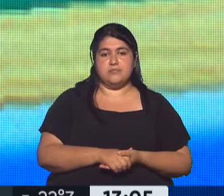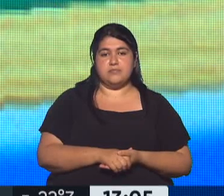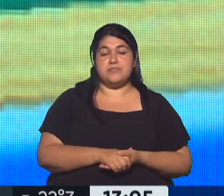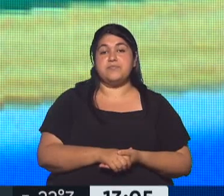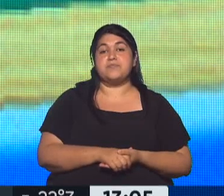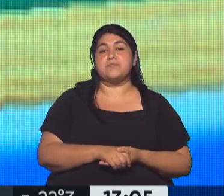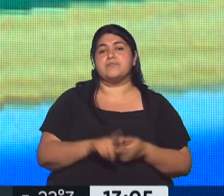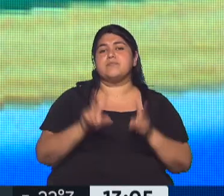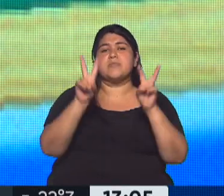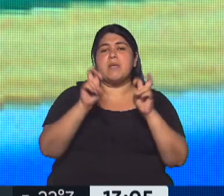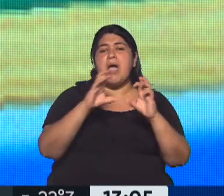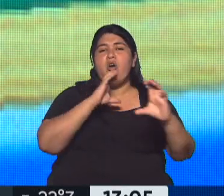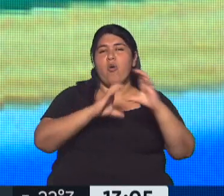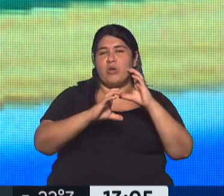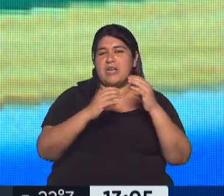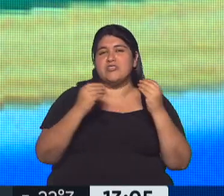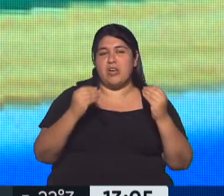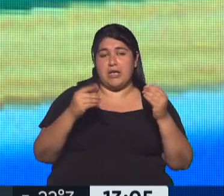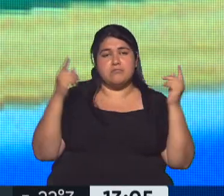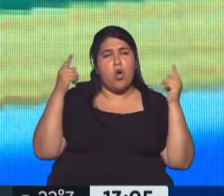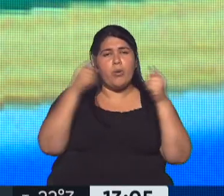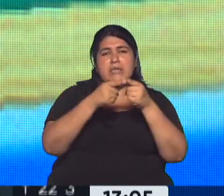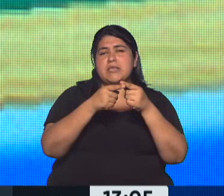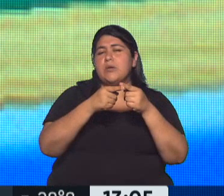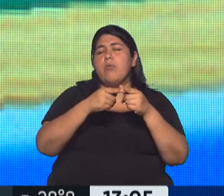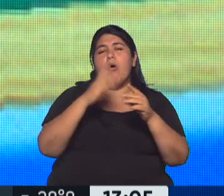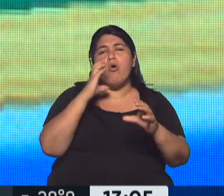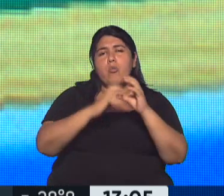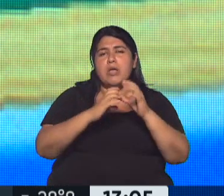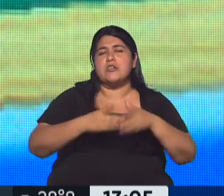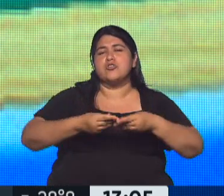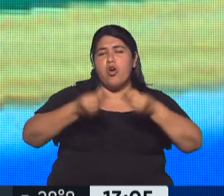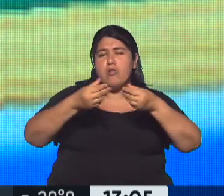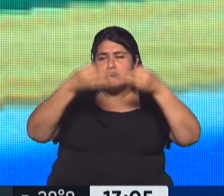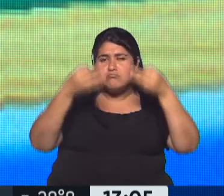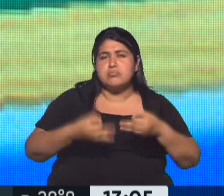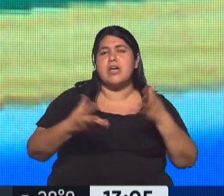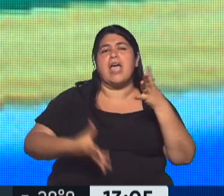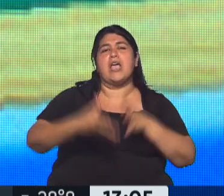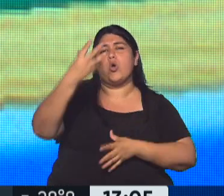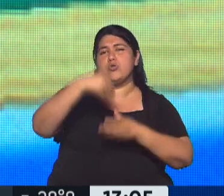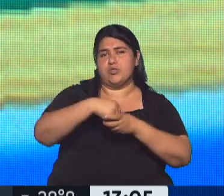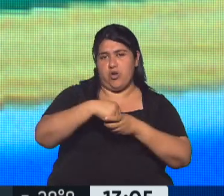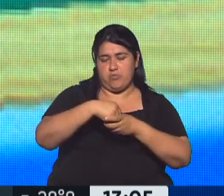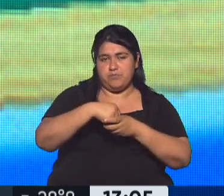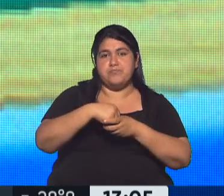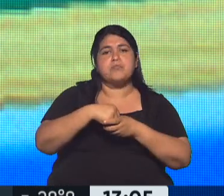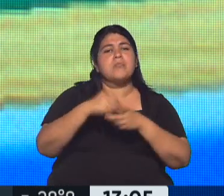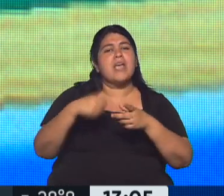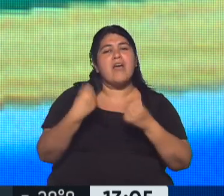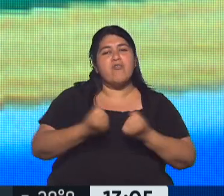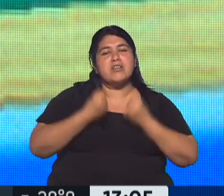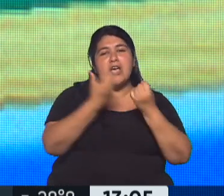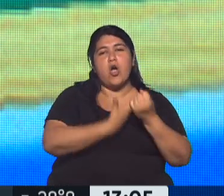Hablamos de comunicación y hablamos del objetivo de lograr una comunicación veraz, inclusiva y obviamente todos estos esfuerzos por parte del